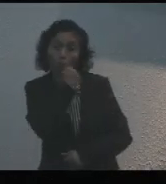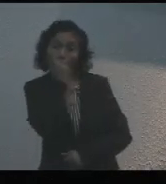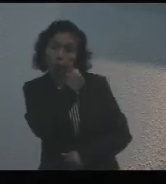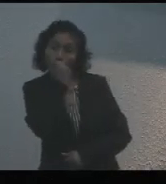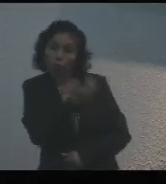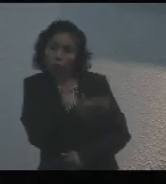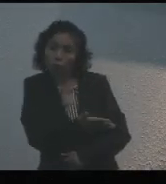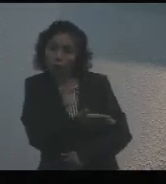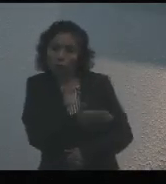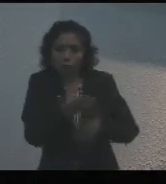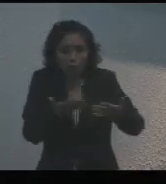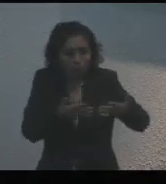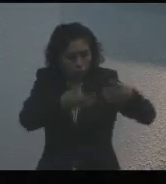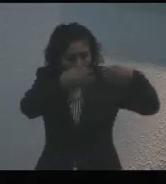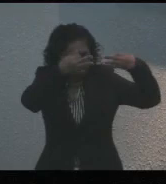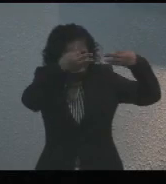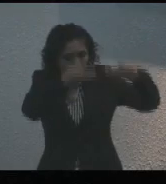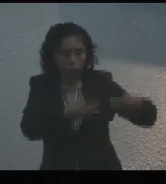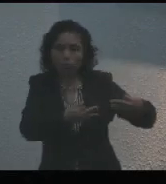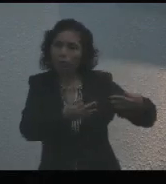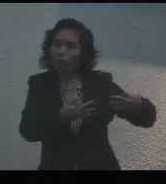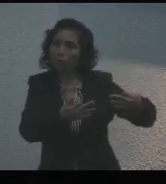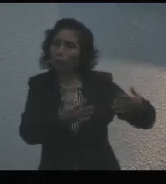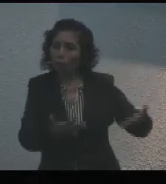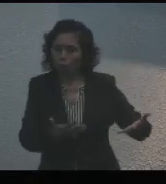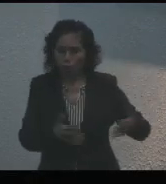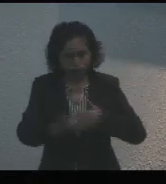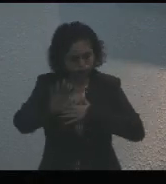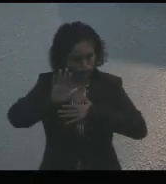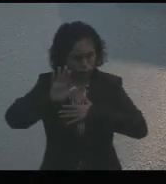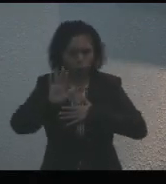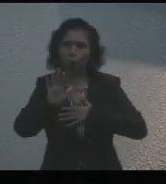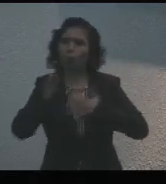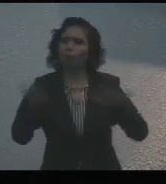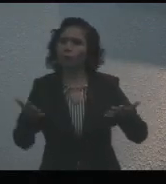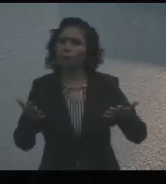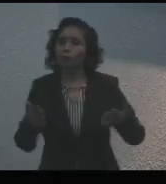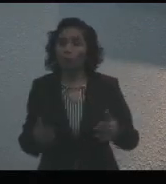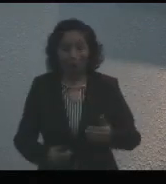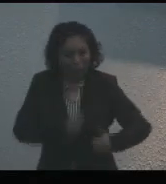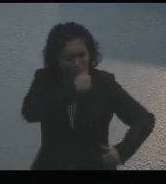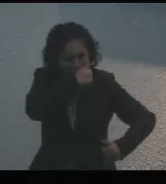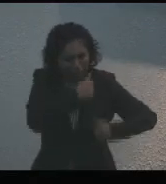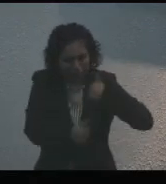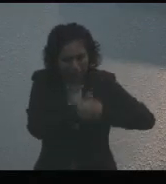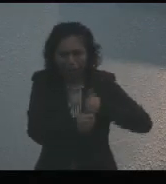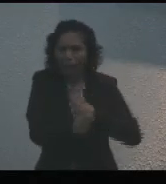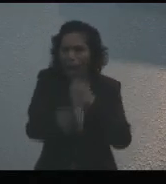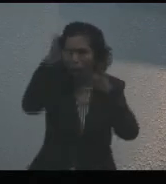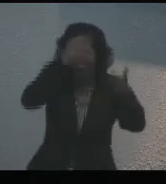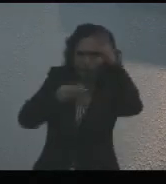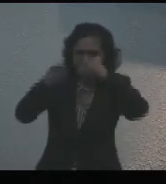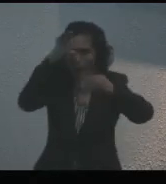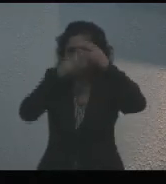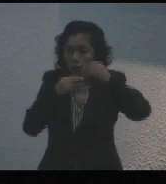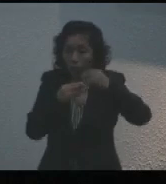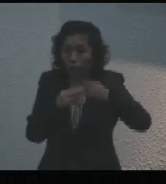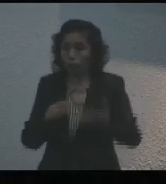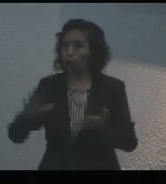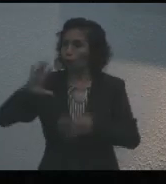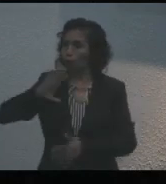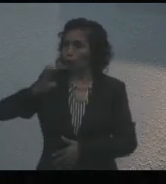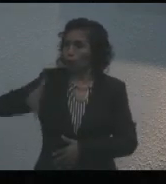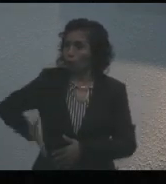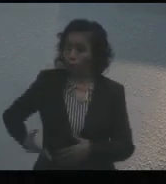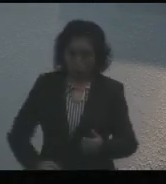sus alumnos se distinguen por demostrar su compromiso para asumir la carrera de las armas y el orgullo de pertenecer